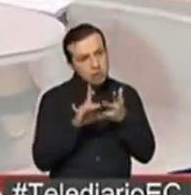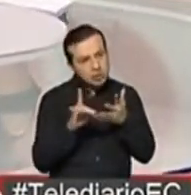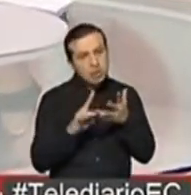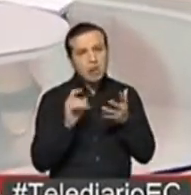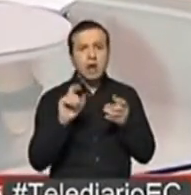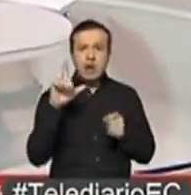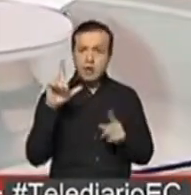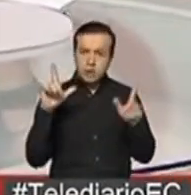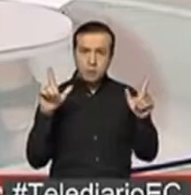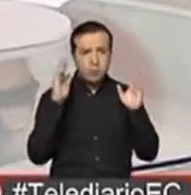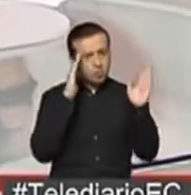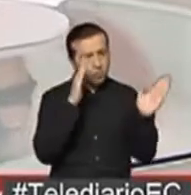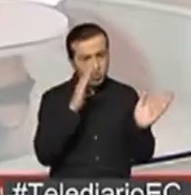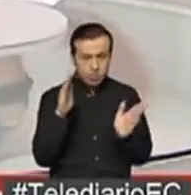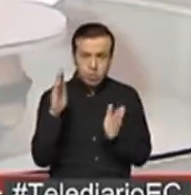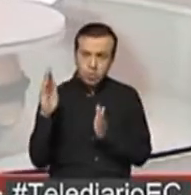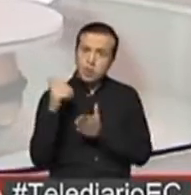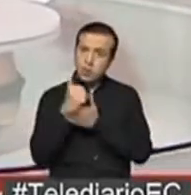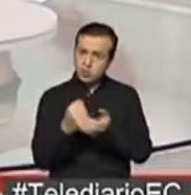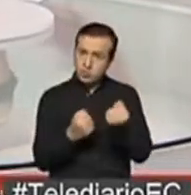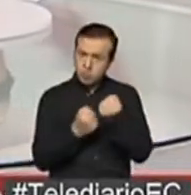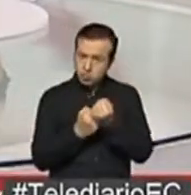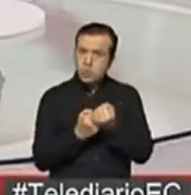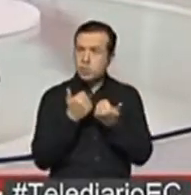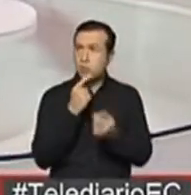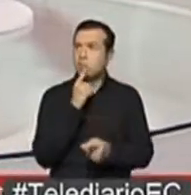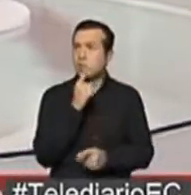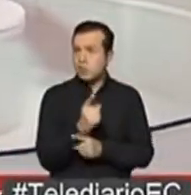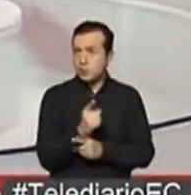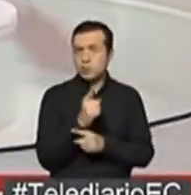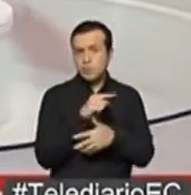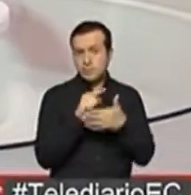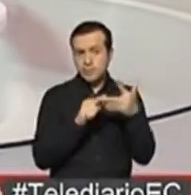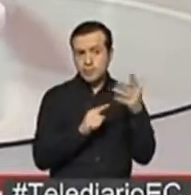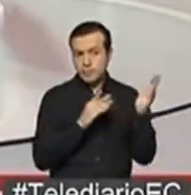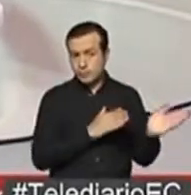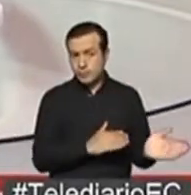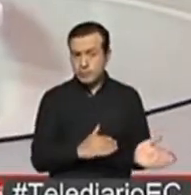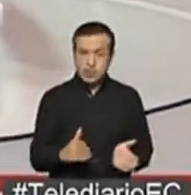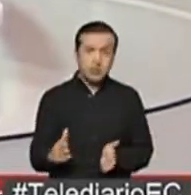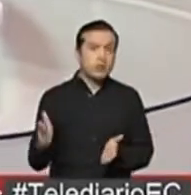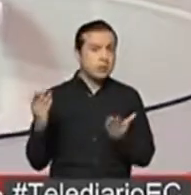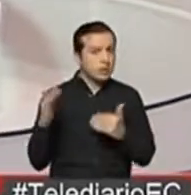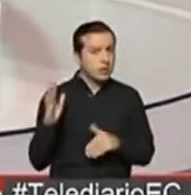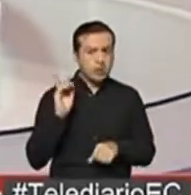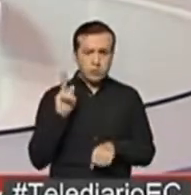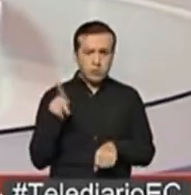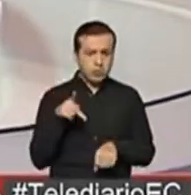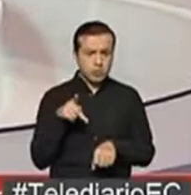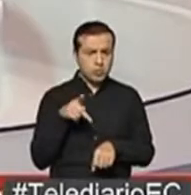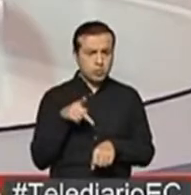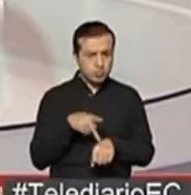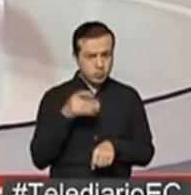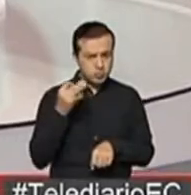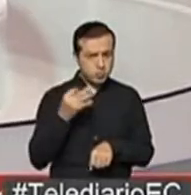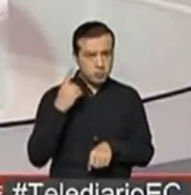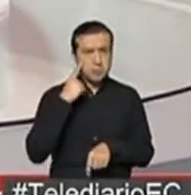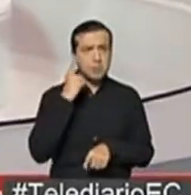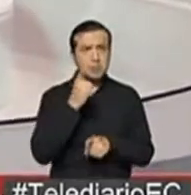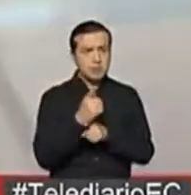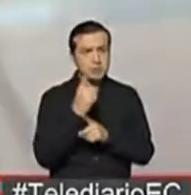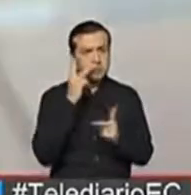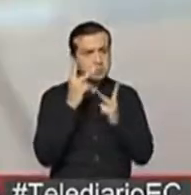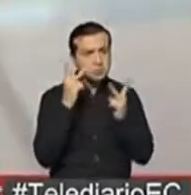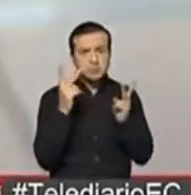queremos focalizar localicemos ayudemos a focalizar hay mecanismos electrónicos que son expeditos de sterrato para poder